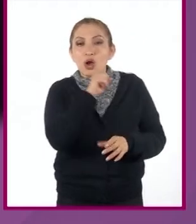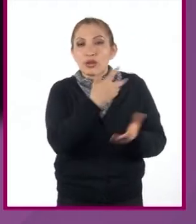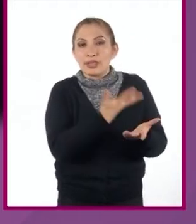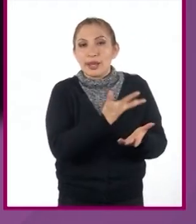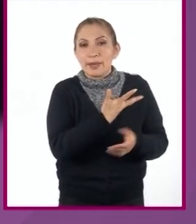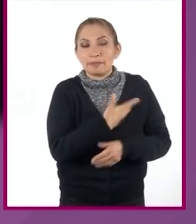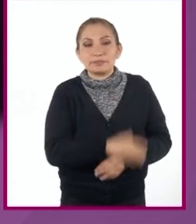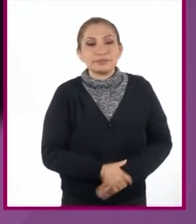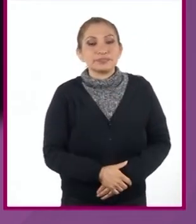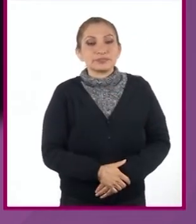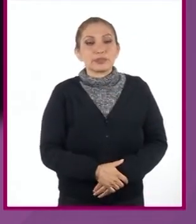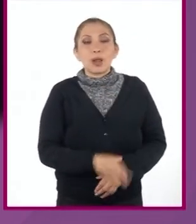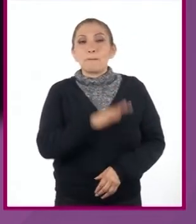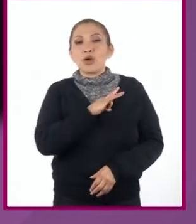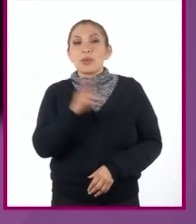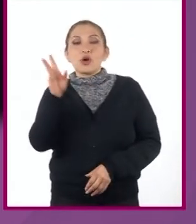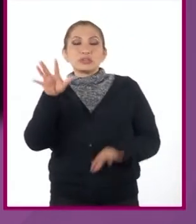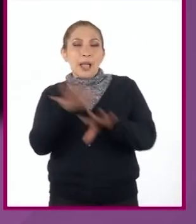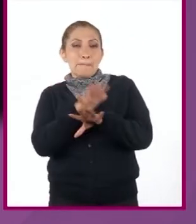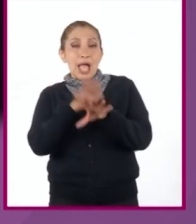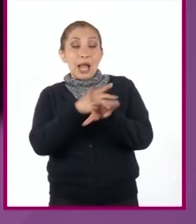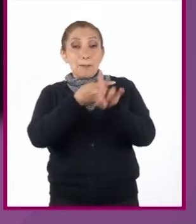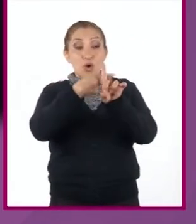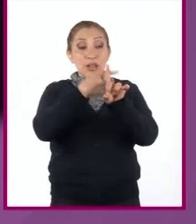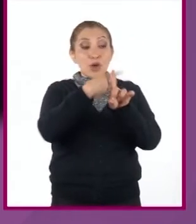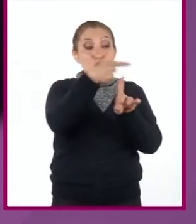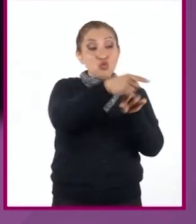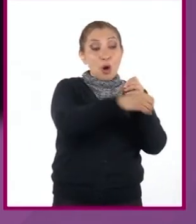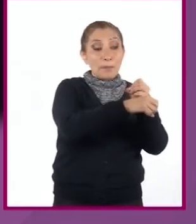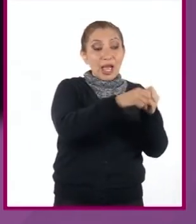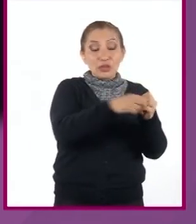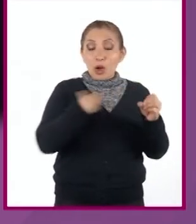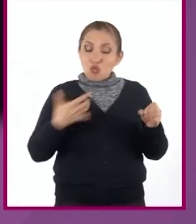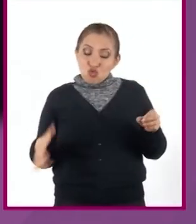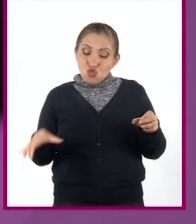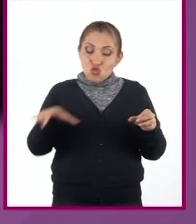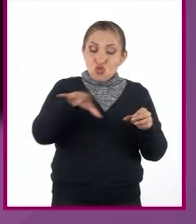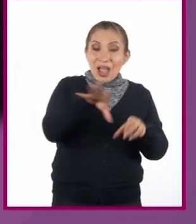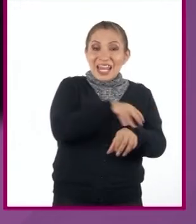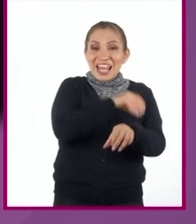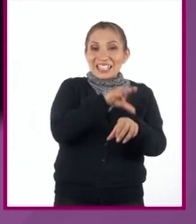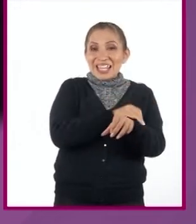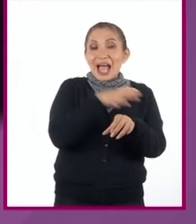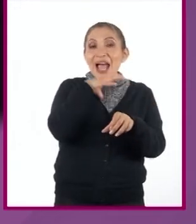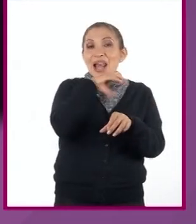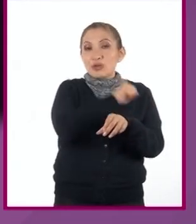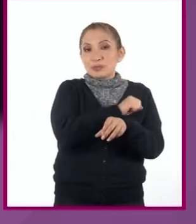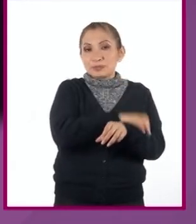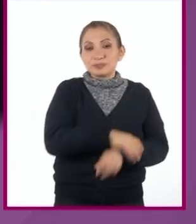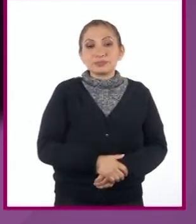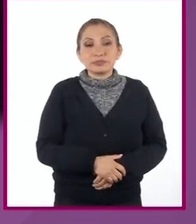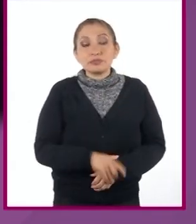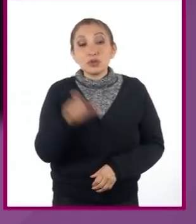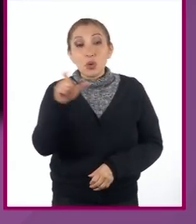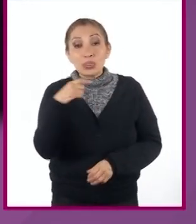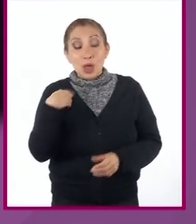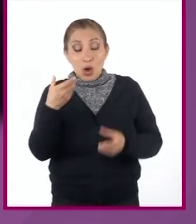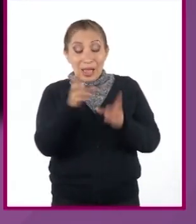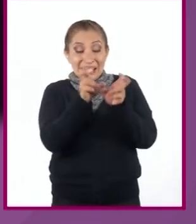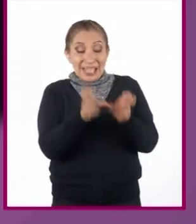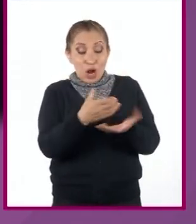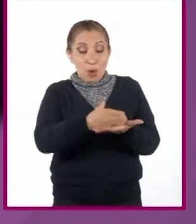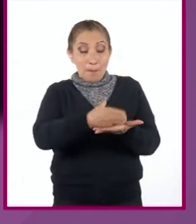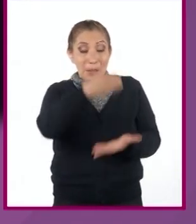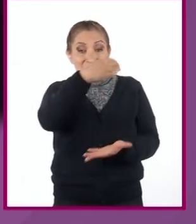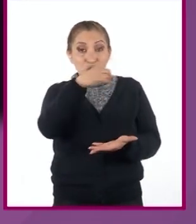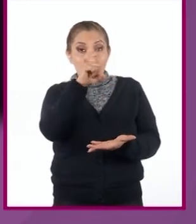tiene. Podemos modificar la temperatura de un cuerpo suministrando energía en forma de calor. Cuando ponemos hielo en un